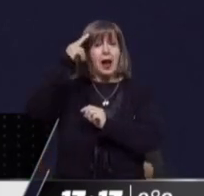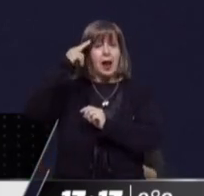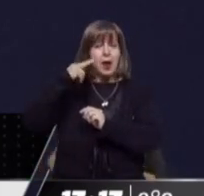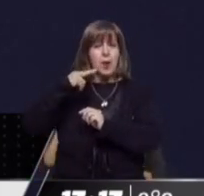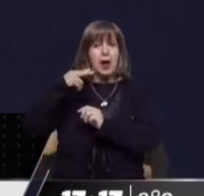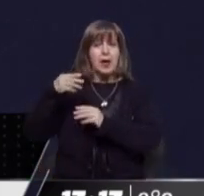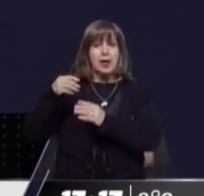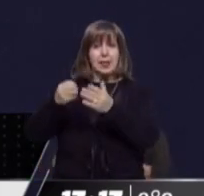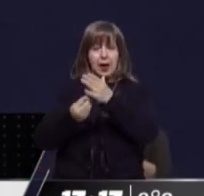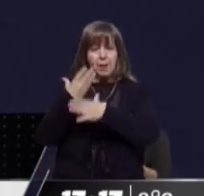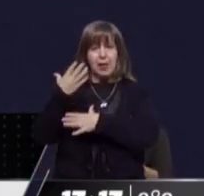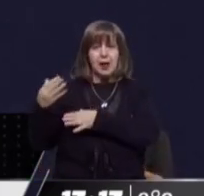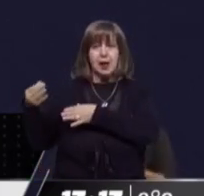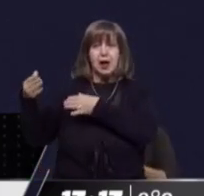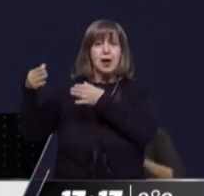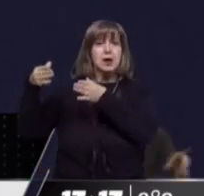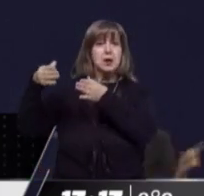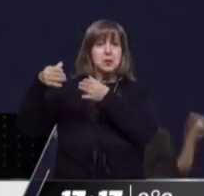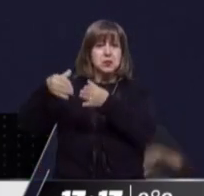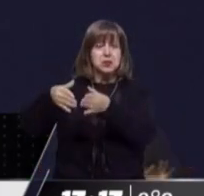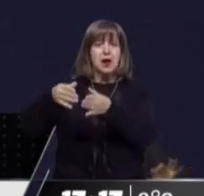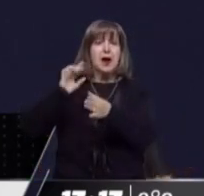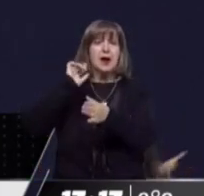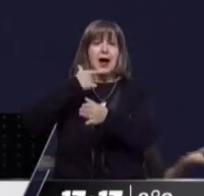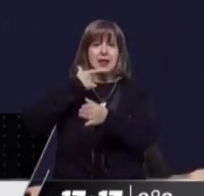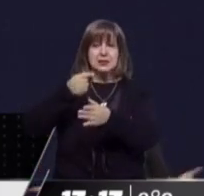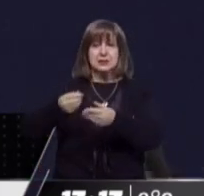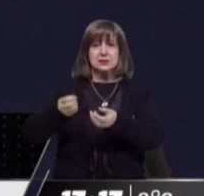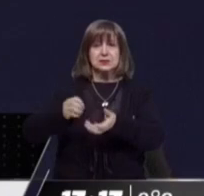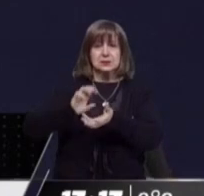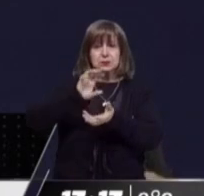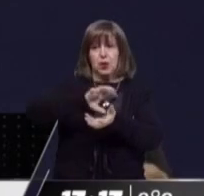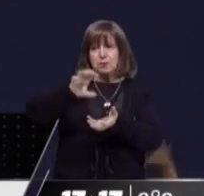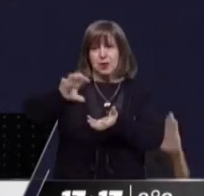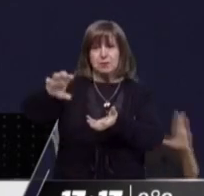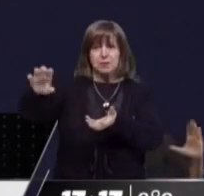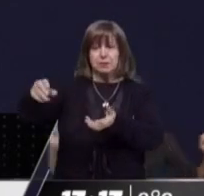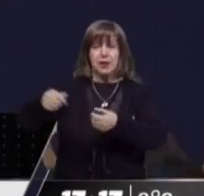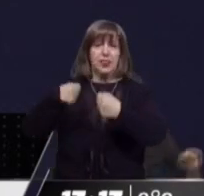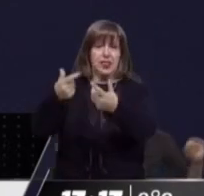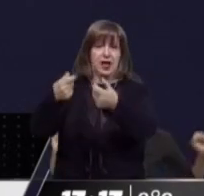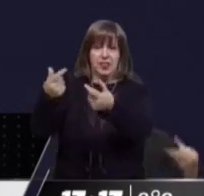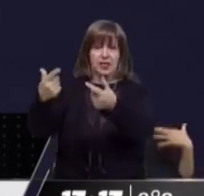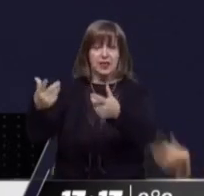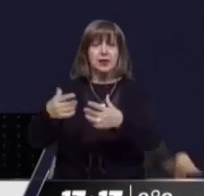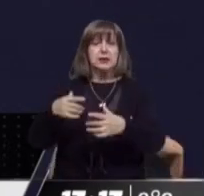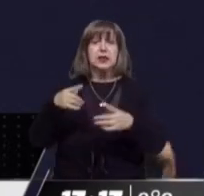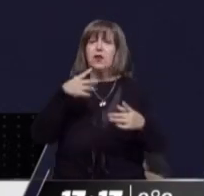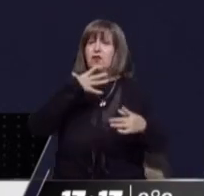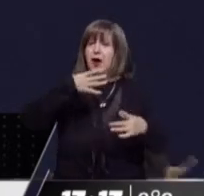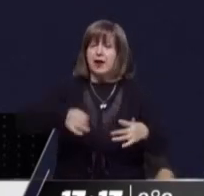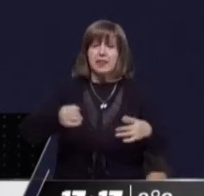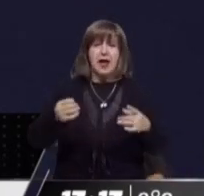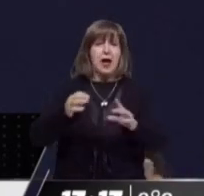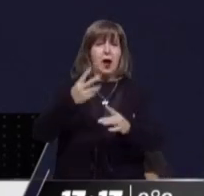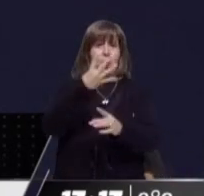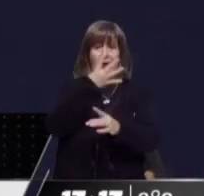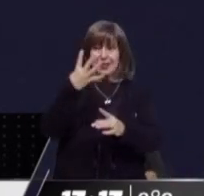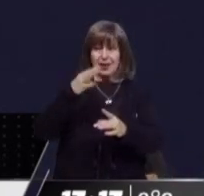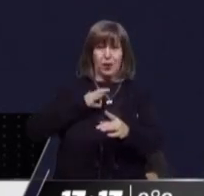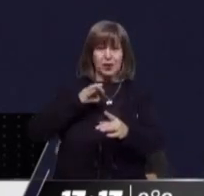descarga del combustible del gas es el invierno más crudo en los últimos 44